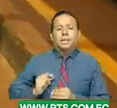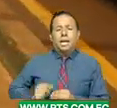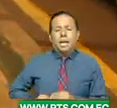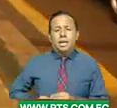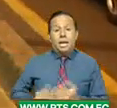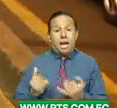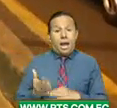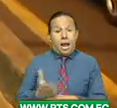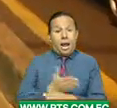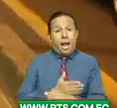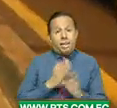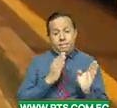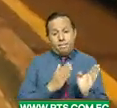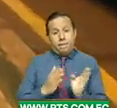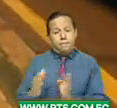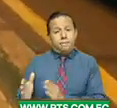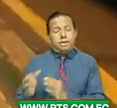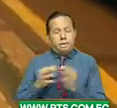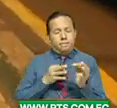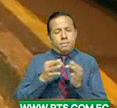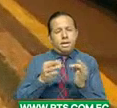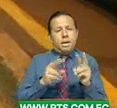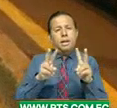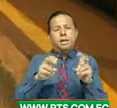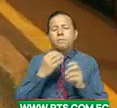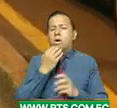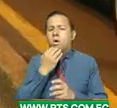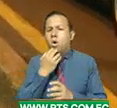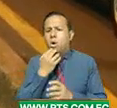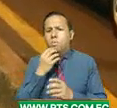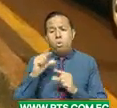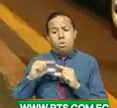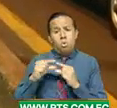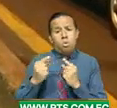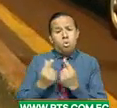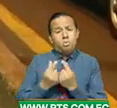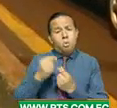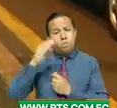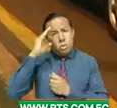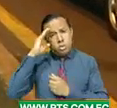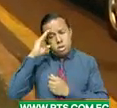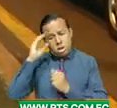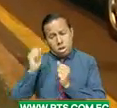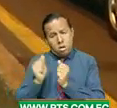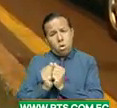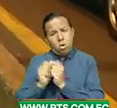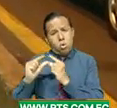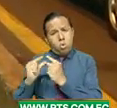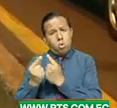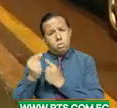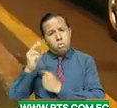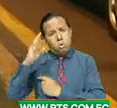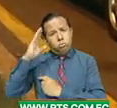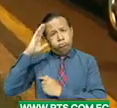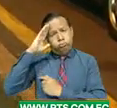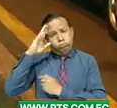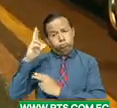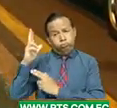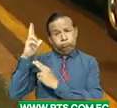nuestro compañero Jorge Escobar con los operativos que realizarán en conjunto la Policía Nacional y las Fuerzas Armadas este viernes.